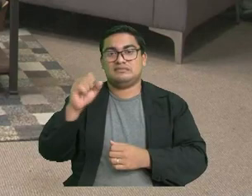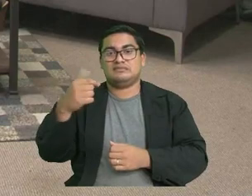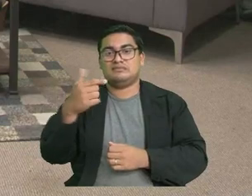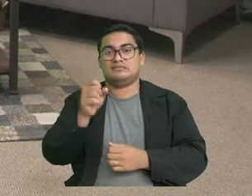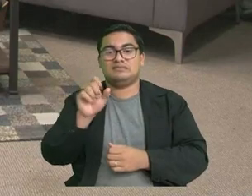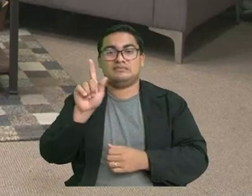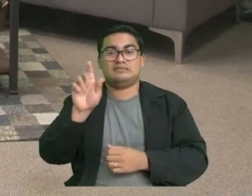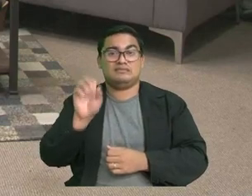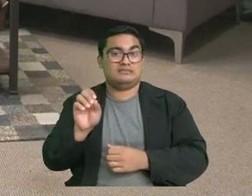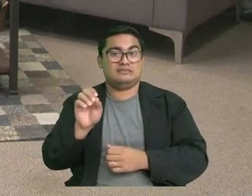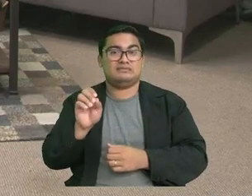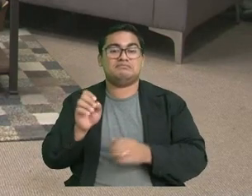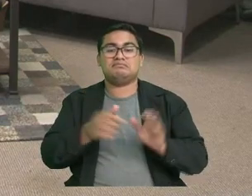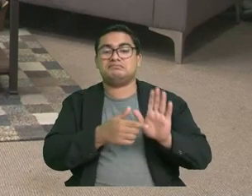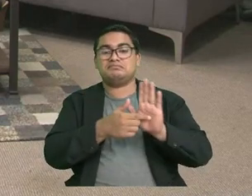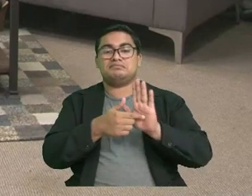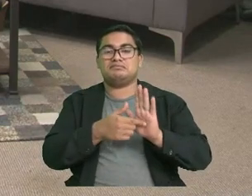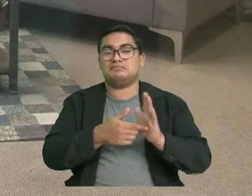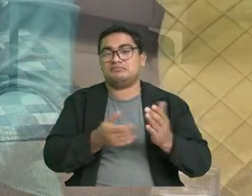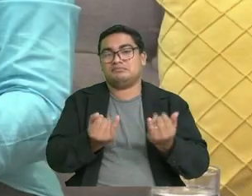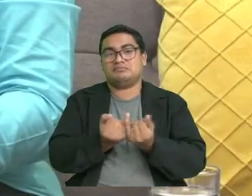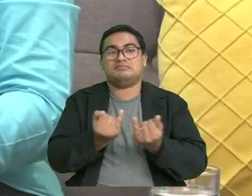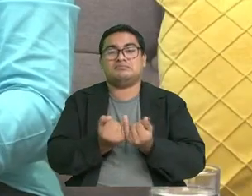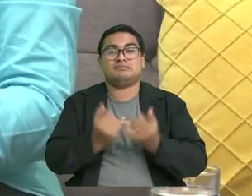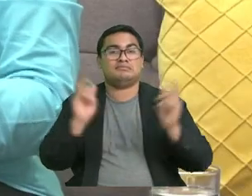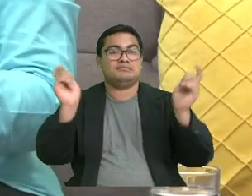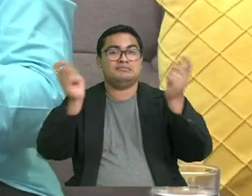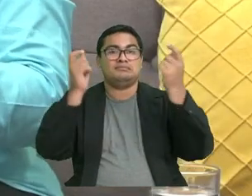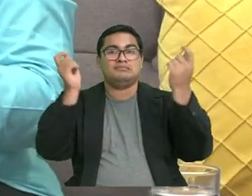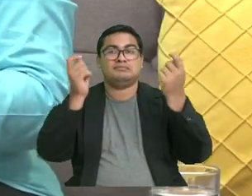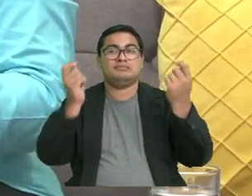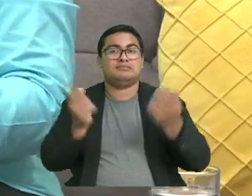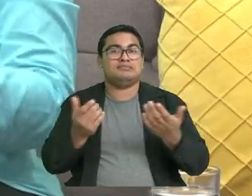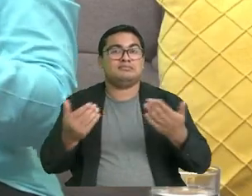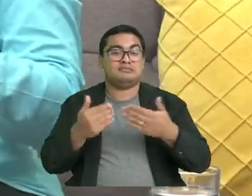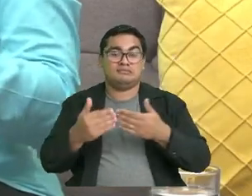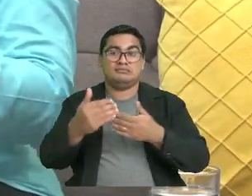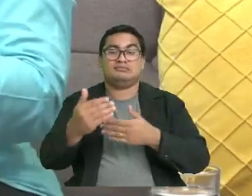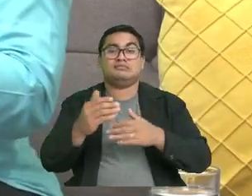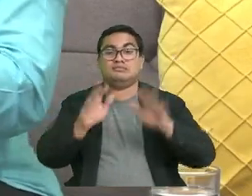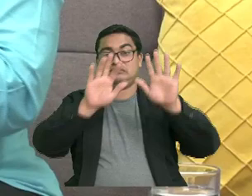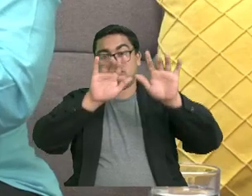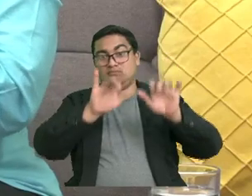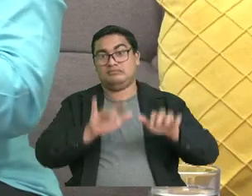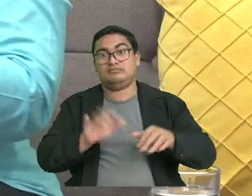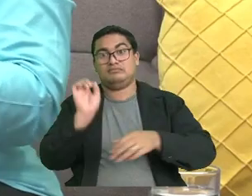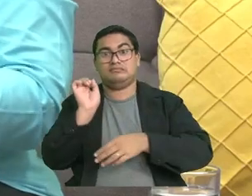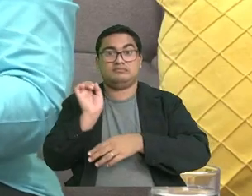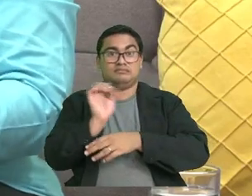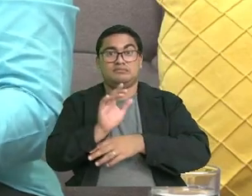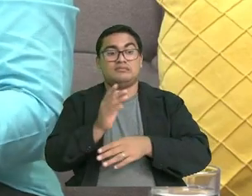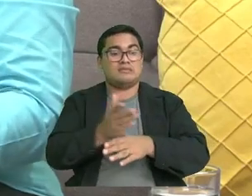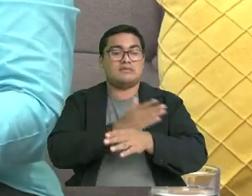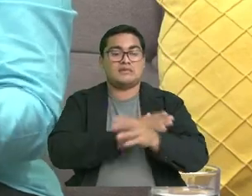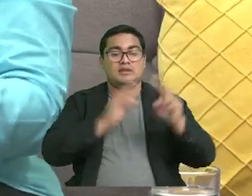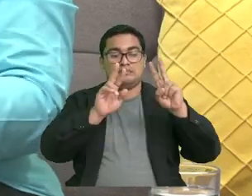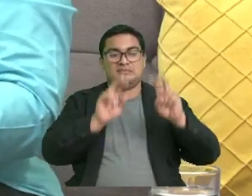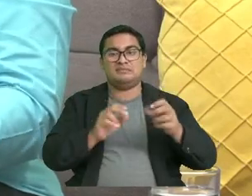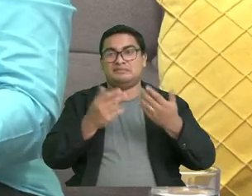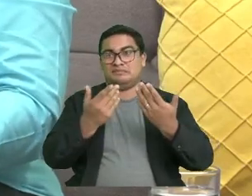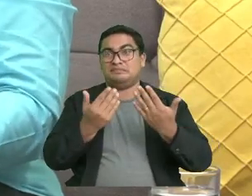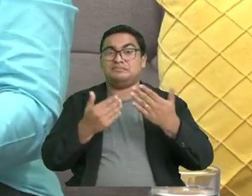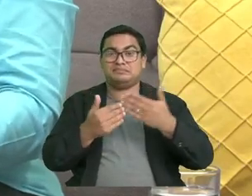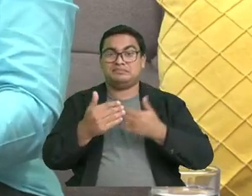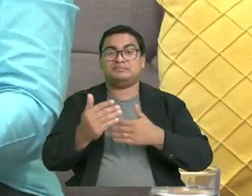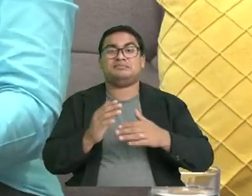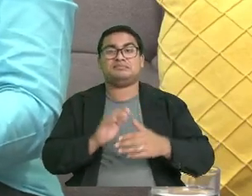lo estamos presentando también y celebrando, porque todavía no se ha puesto en la plataforma porque está en el proceso de revisión en claro, estilo, ya está